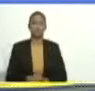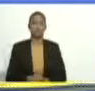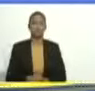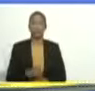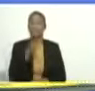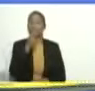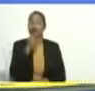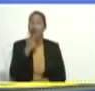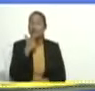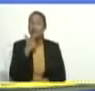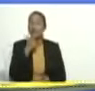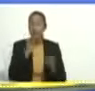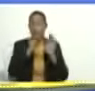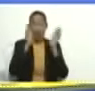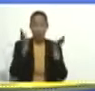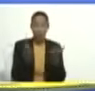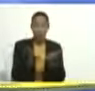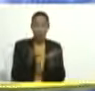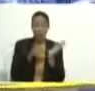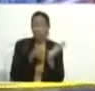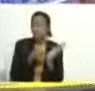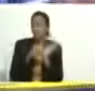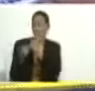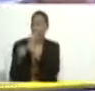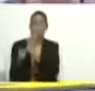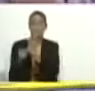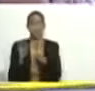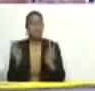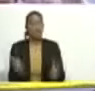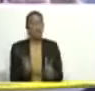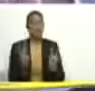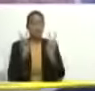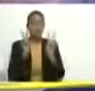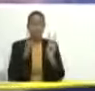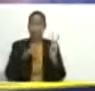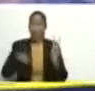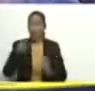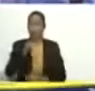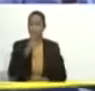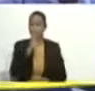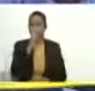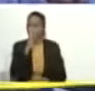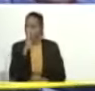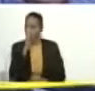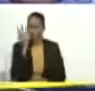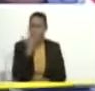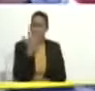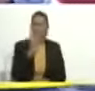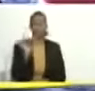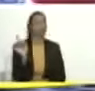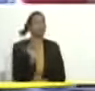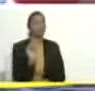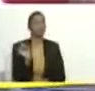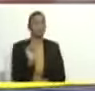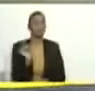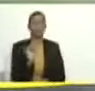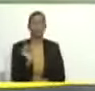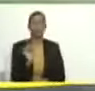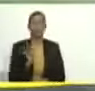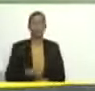maravillará al mundo entero. No tengan ninguna duda, si quieren le escriben. Hoy es que es 6 de